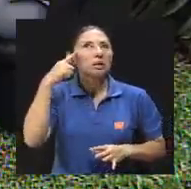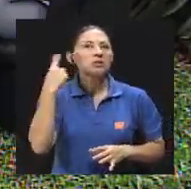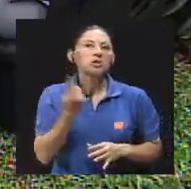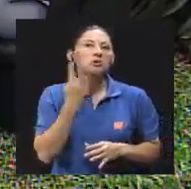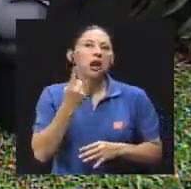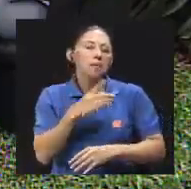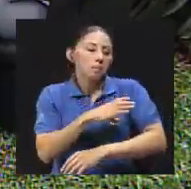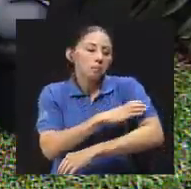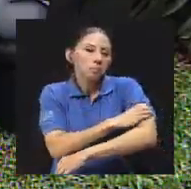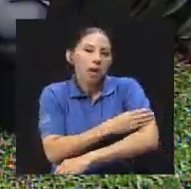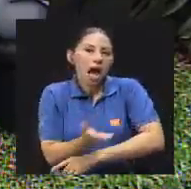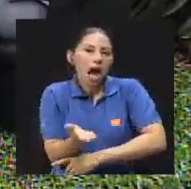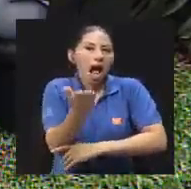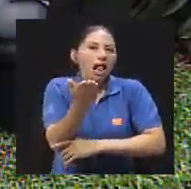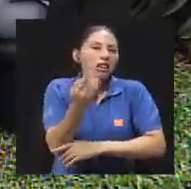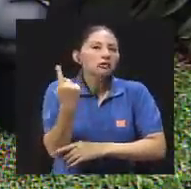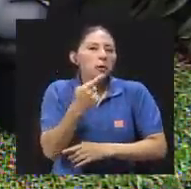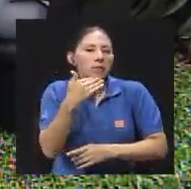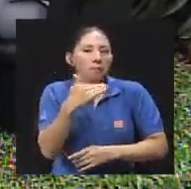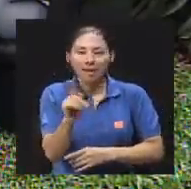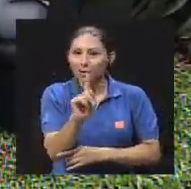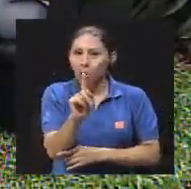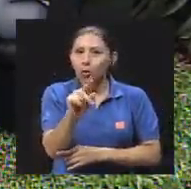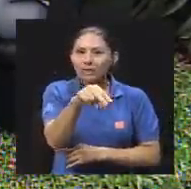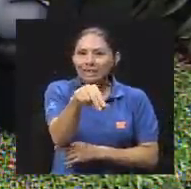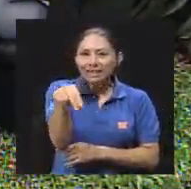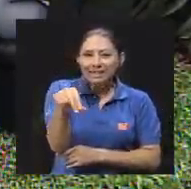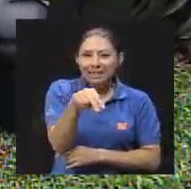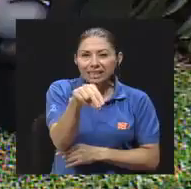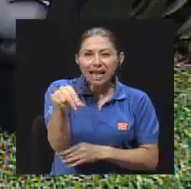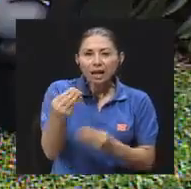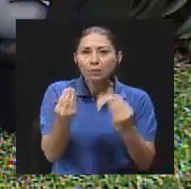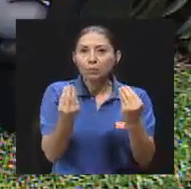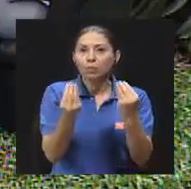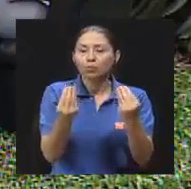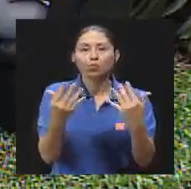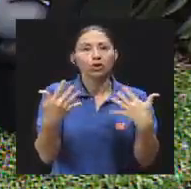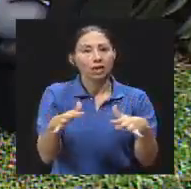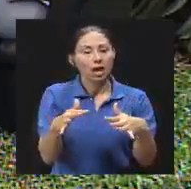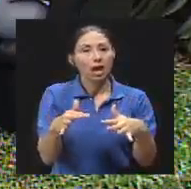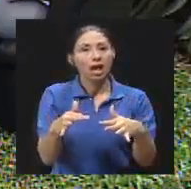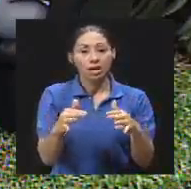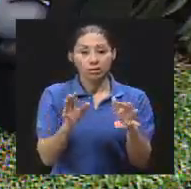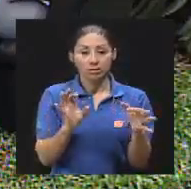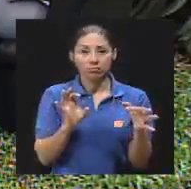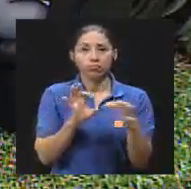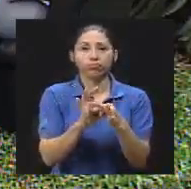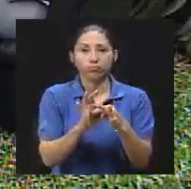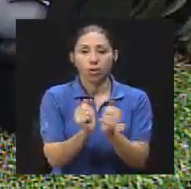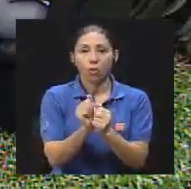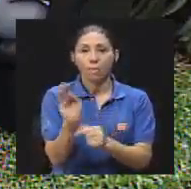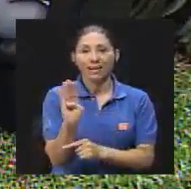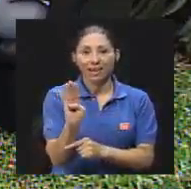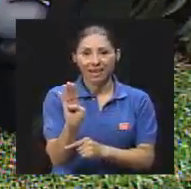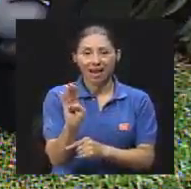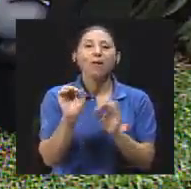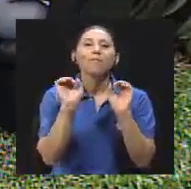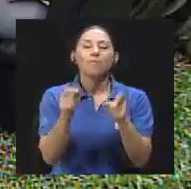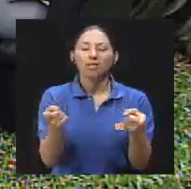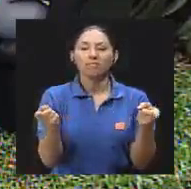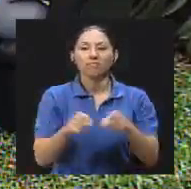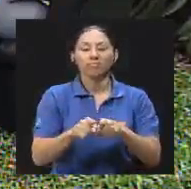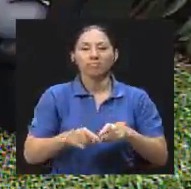para la presión alta y uh-huh. para la presión, no. La sal en exceso es un fenómeno que junto con esta bacteria todavía